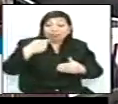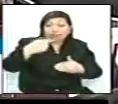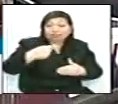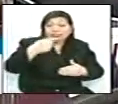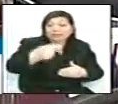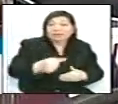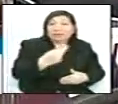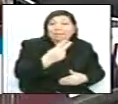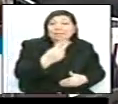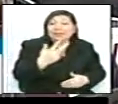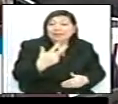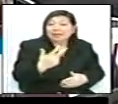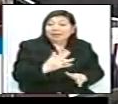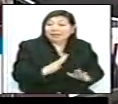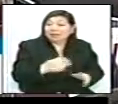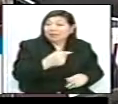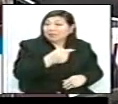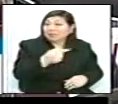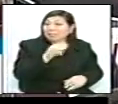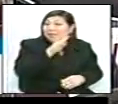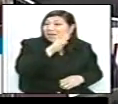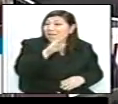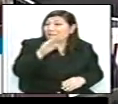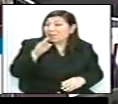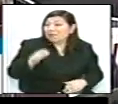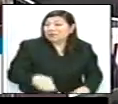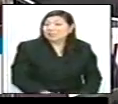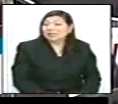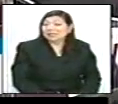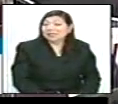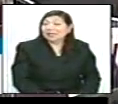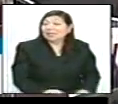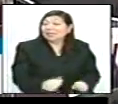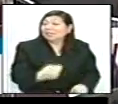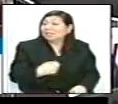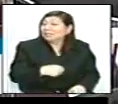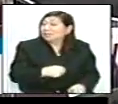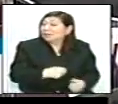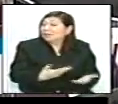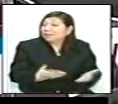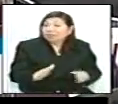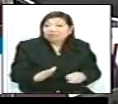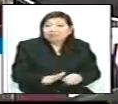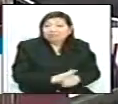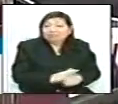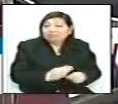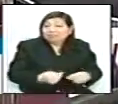sea, la semana del 23, ya es semana de representación. Entonces, si nosotros no abordamos la discusión de este tema en el